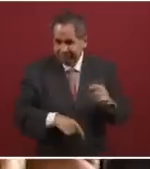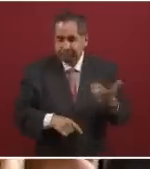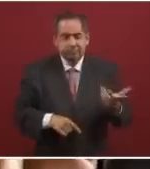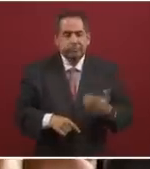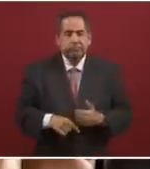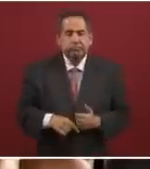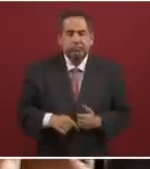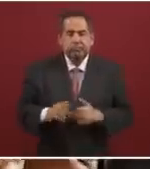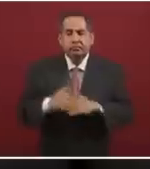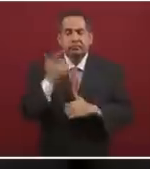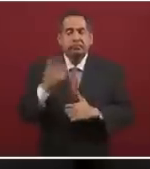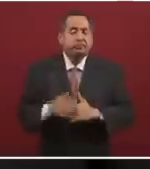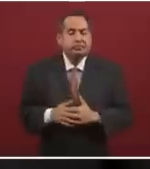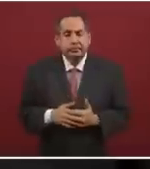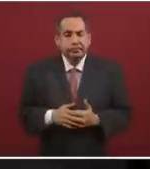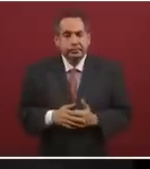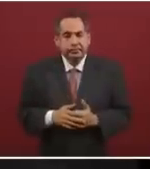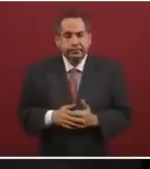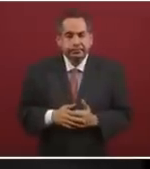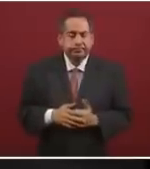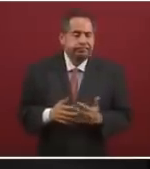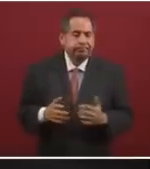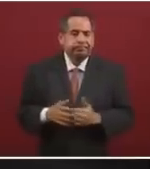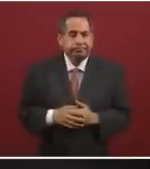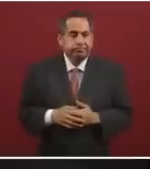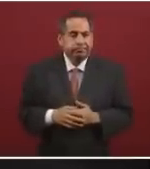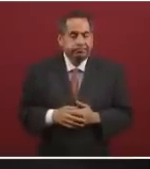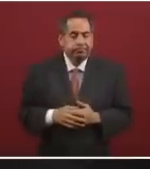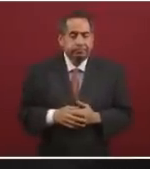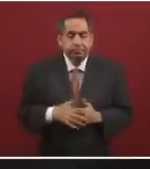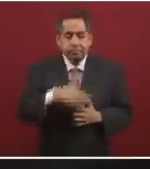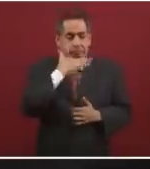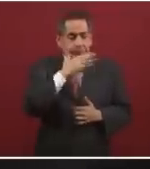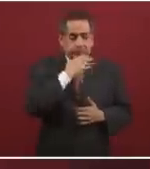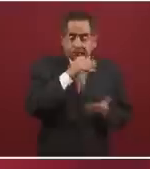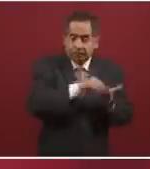porque si no, van a perder